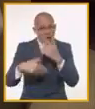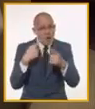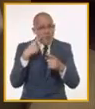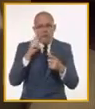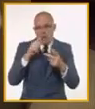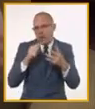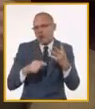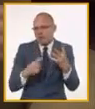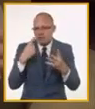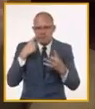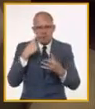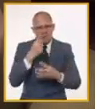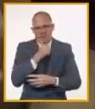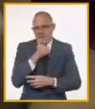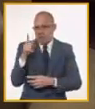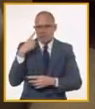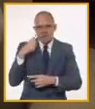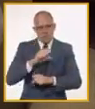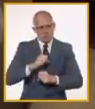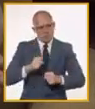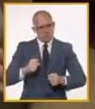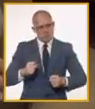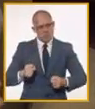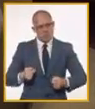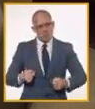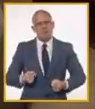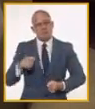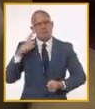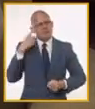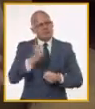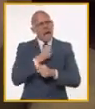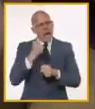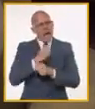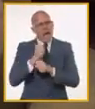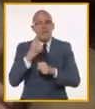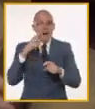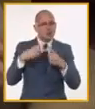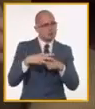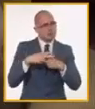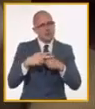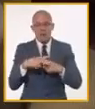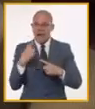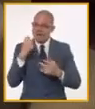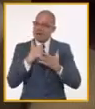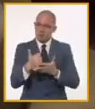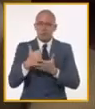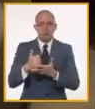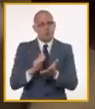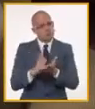que reconocerlo, pero él está ahí, se ve que las quiere superar y hay que ayudarlo y las puede